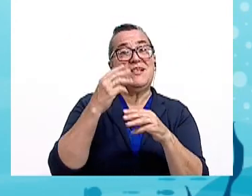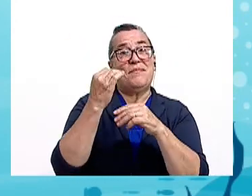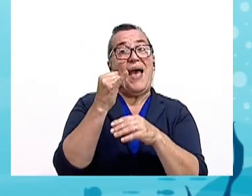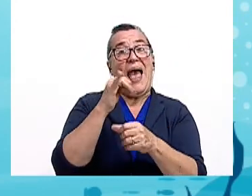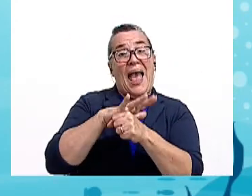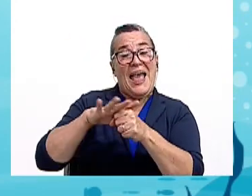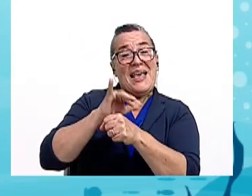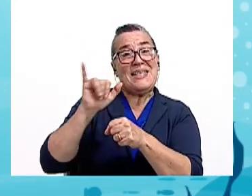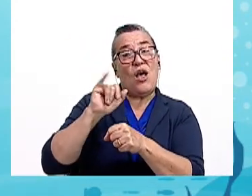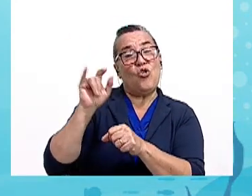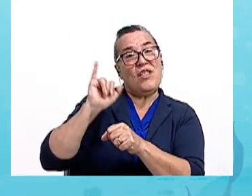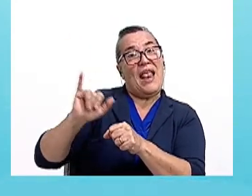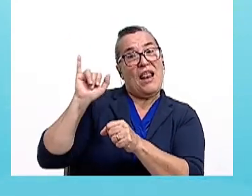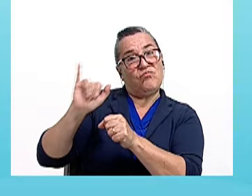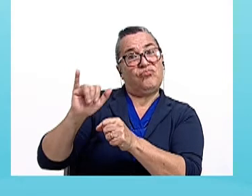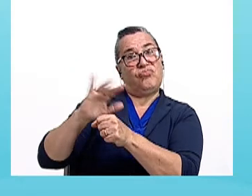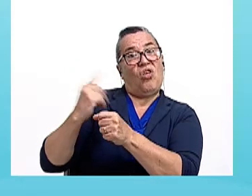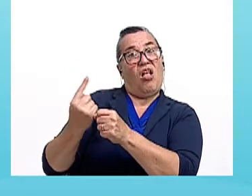salió.